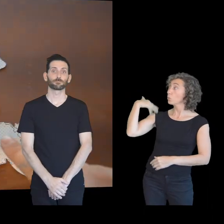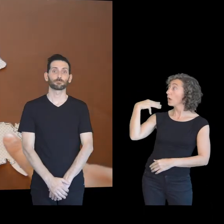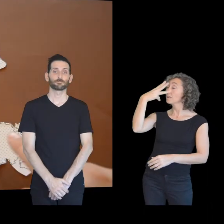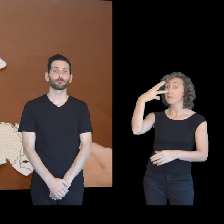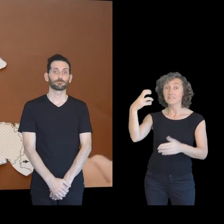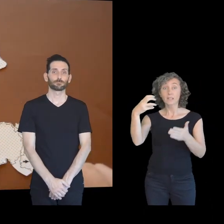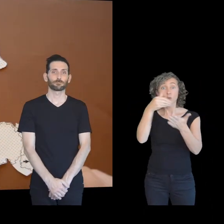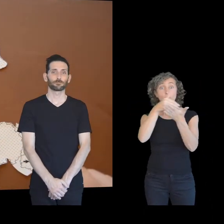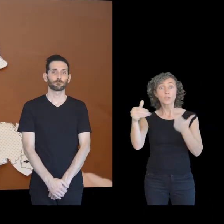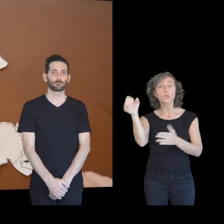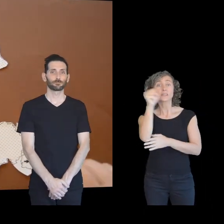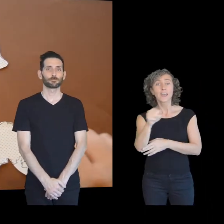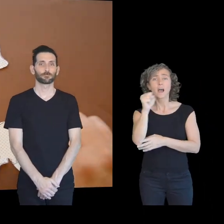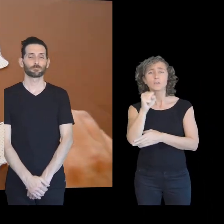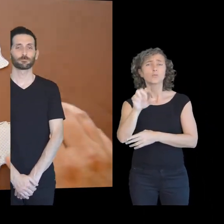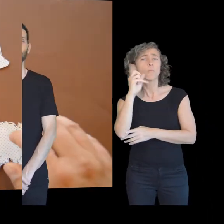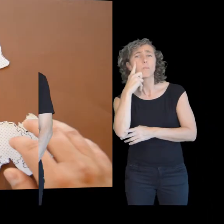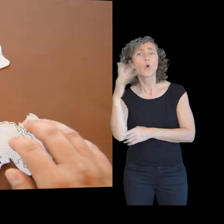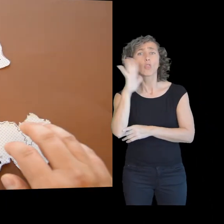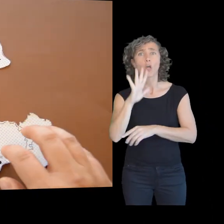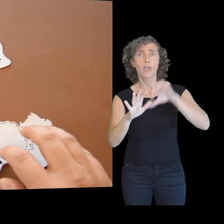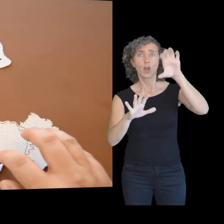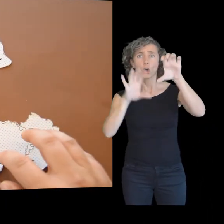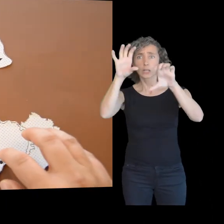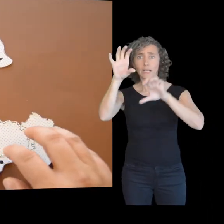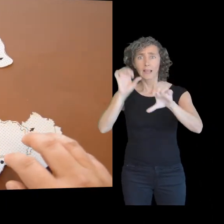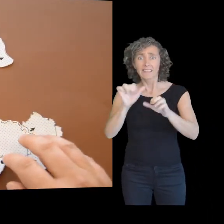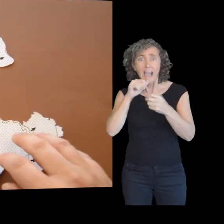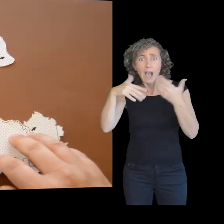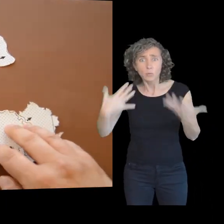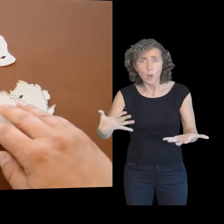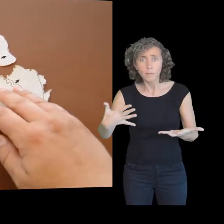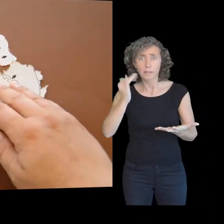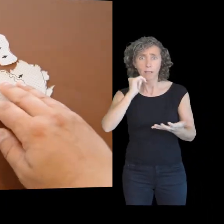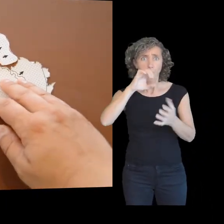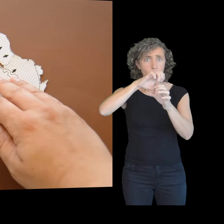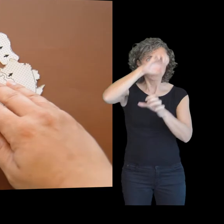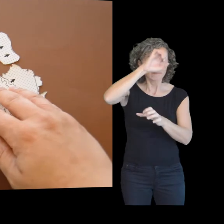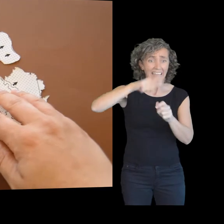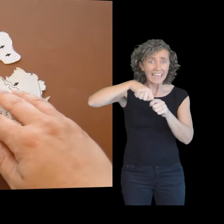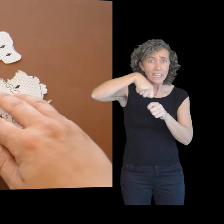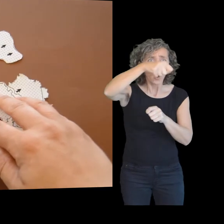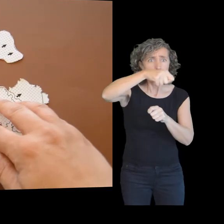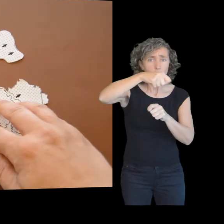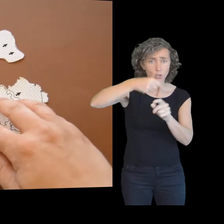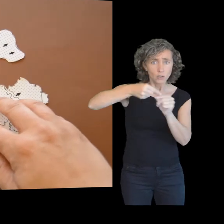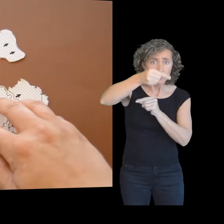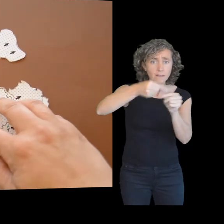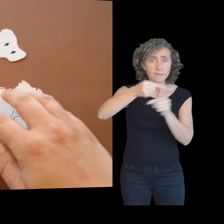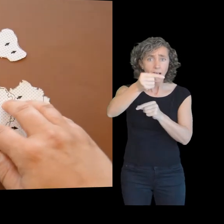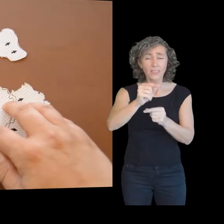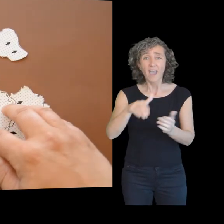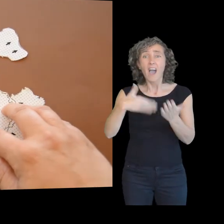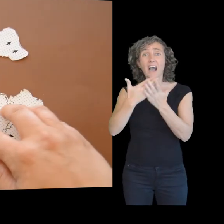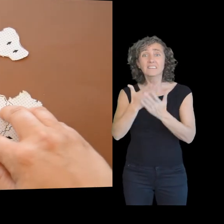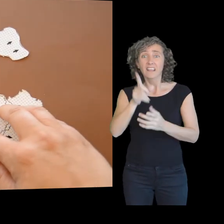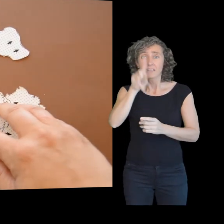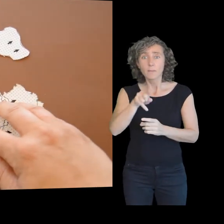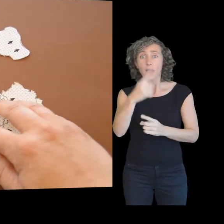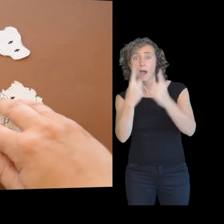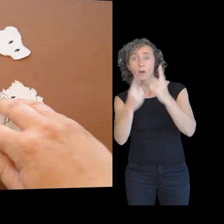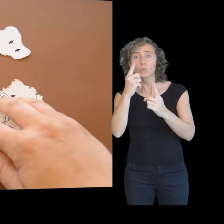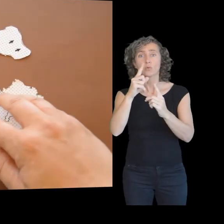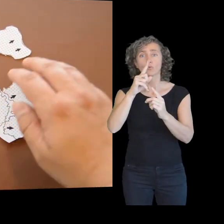años en varios continentes que hoy en día están separados por miles de kilómetros y que incluso algunos están situados en